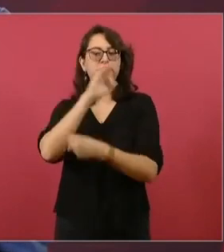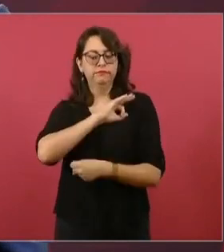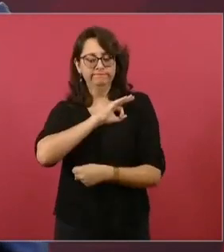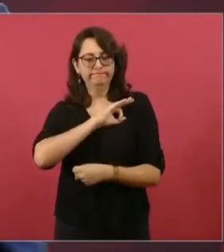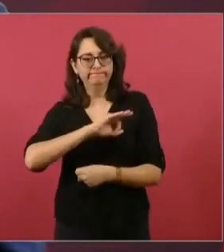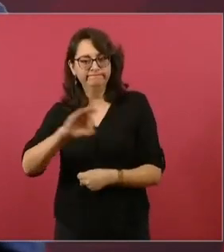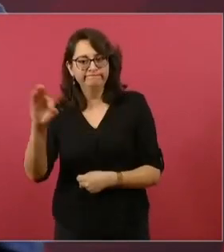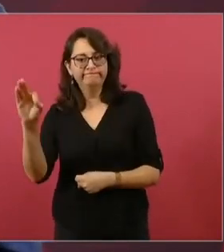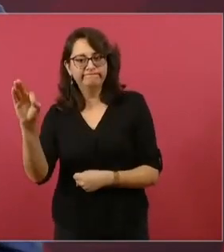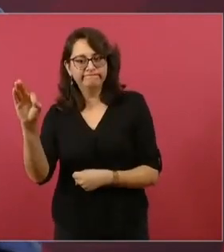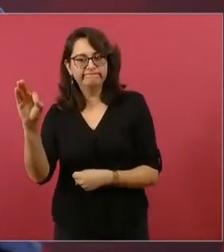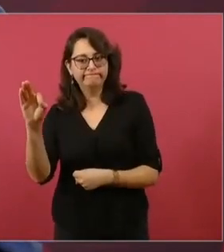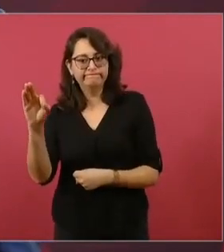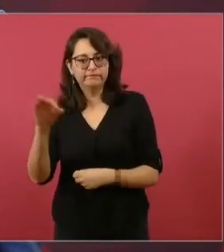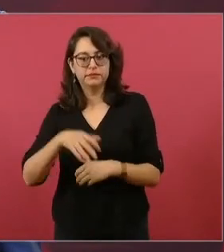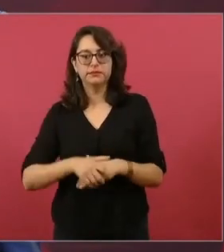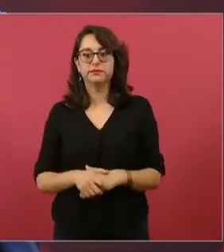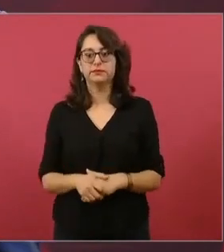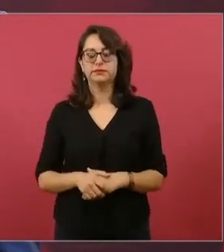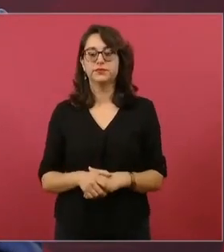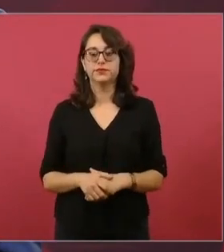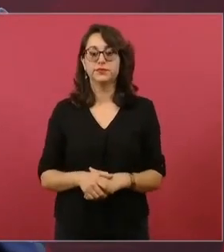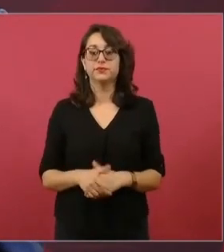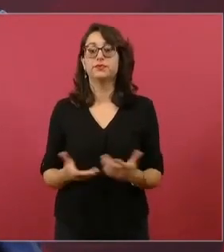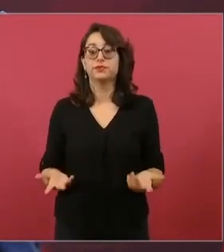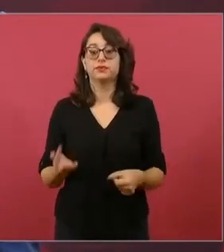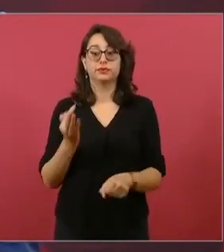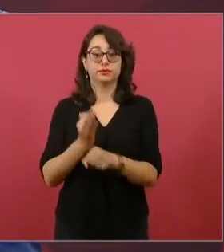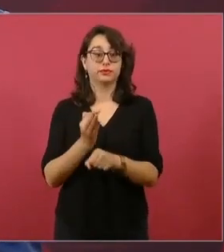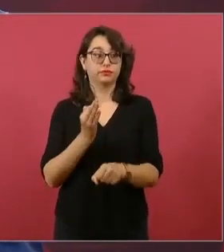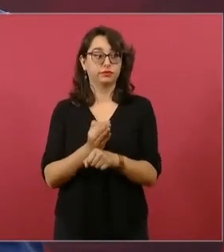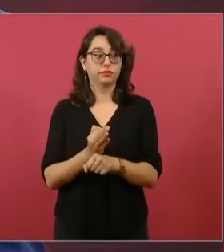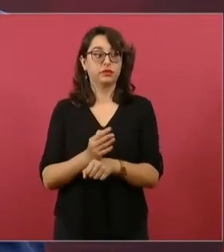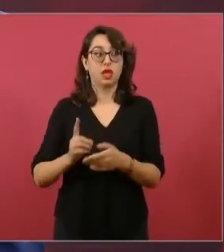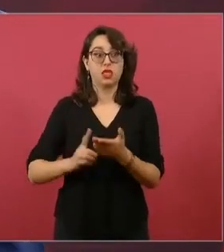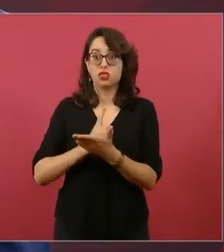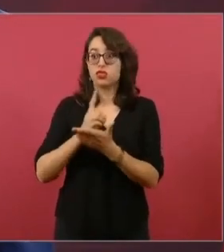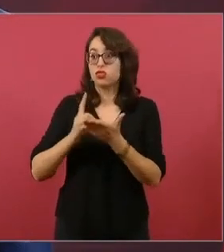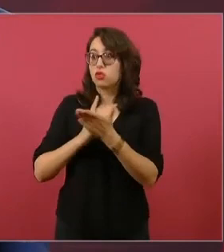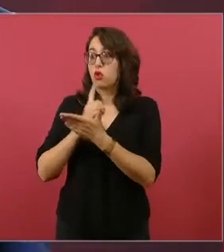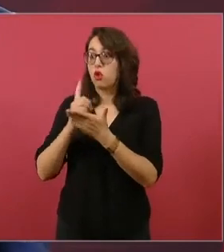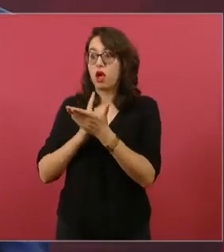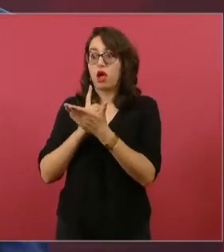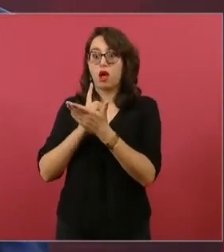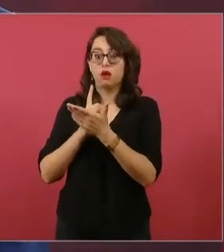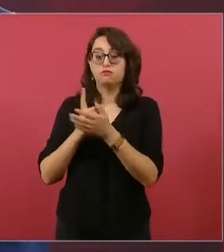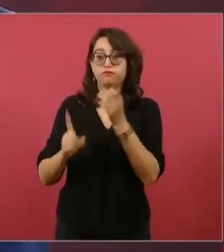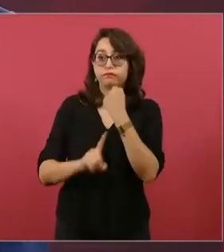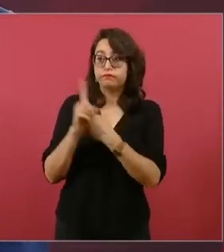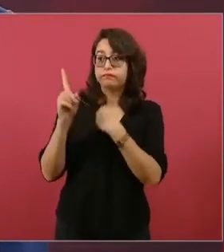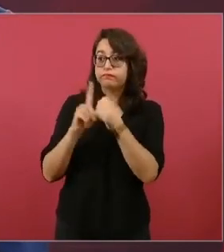en muy buena medida, no tenemos tanto consumo de droga.